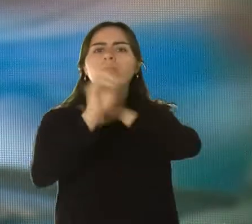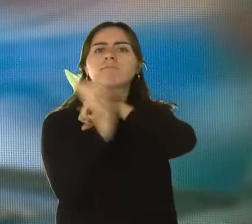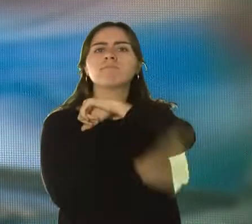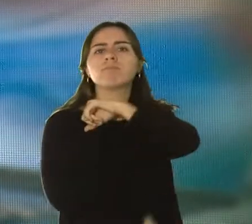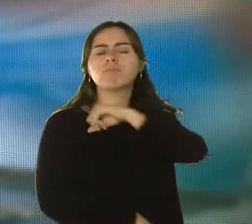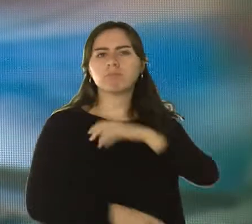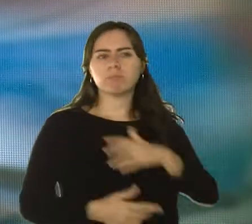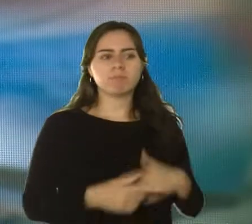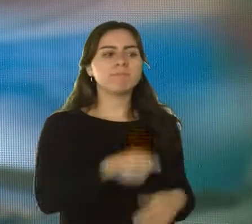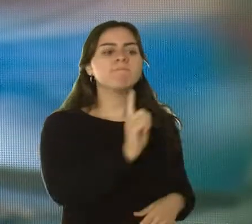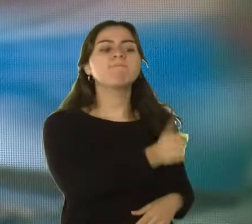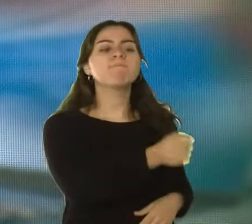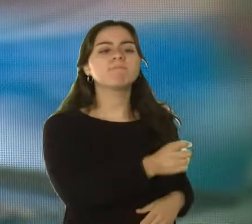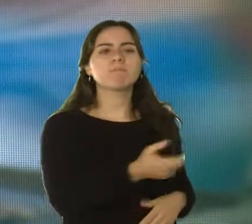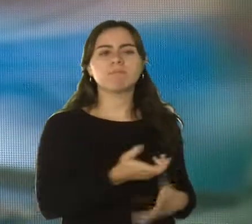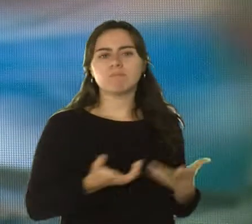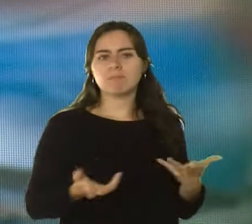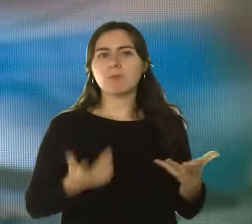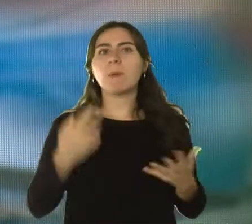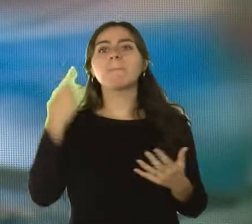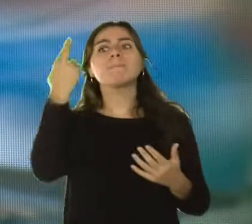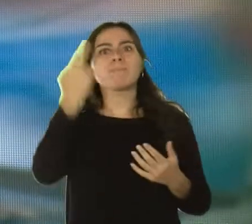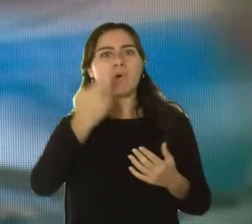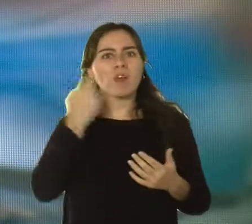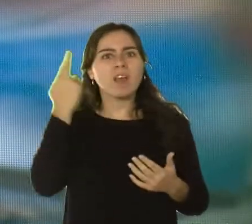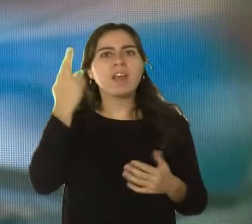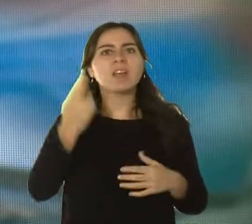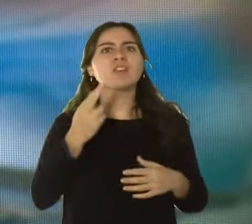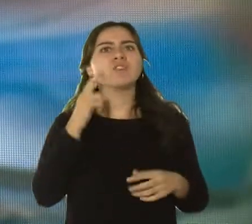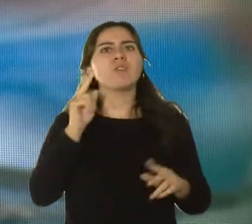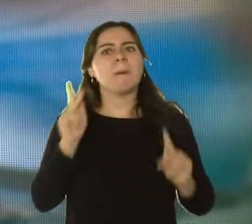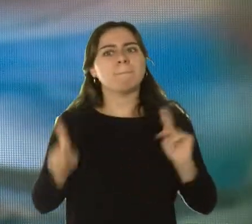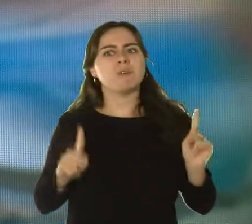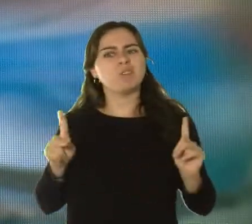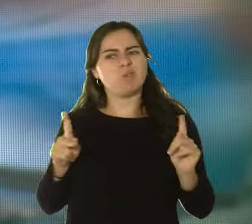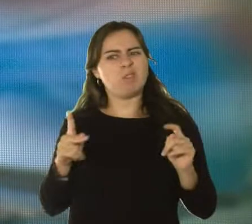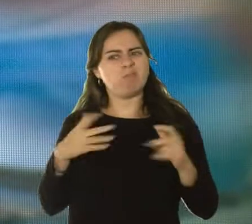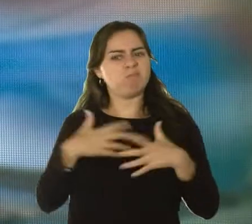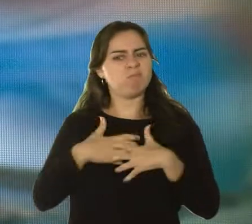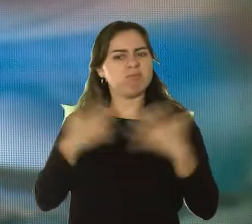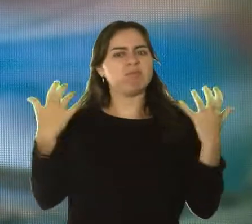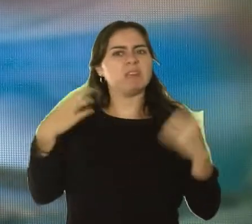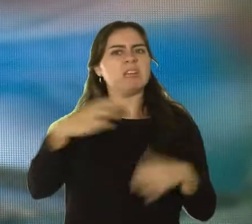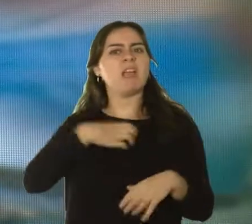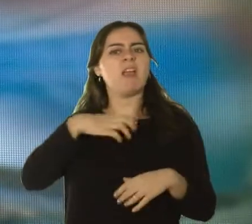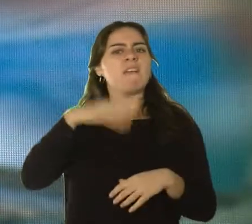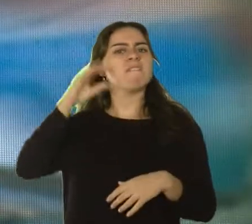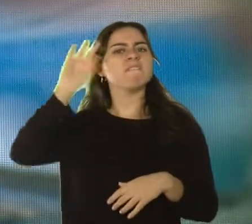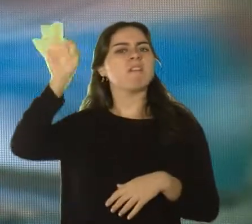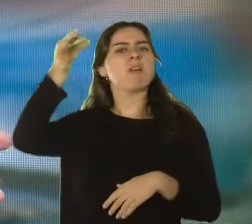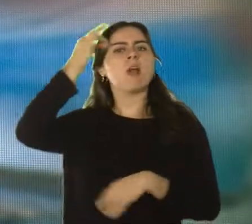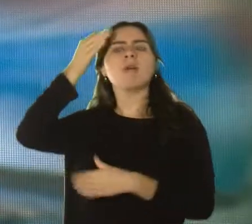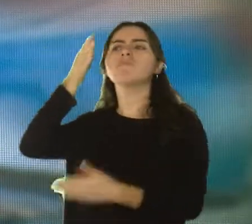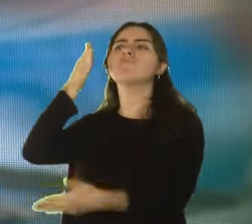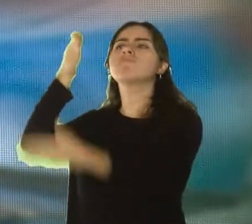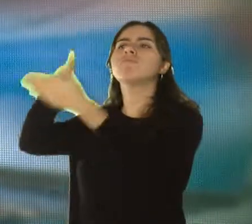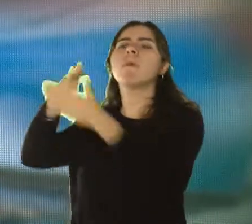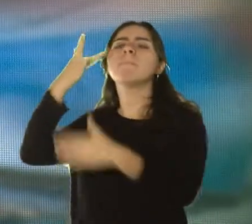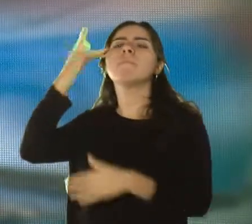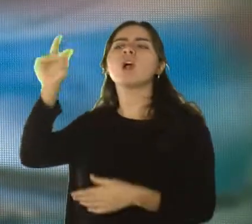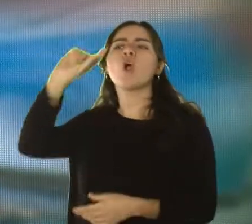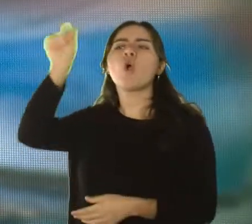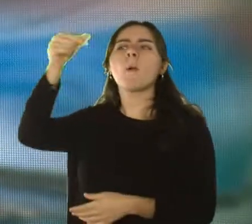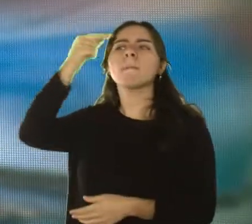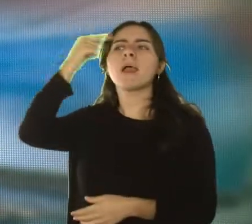realidad es que por esa misma línea es que se están yendo en los casos federales, ¿verdad? Por el entrometimiento del gobierno,